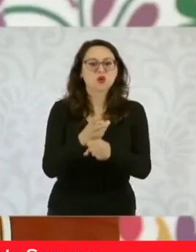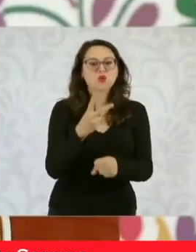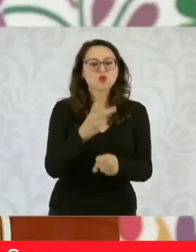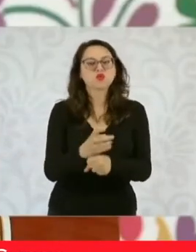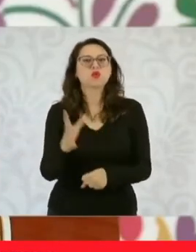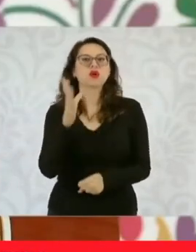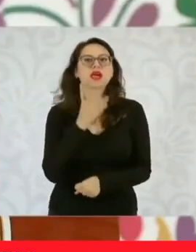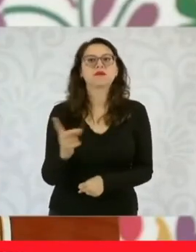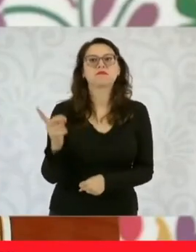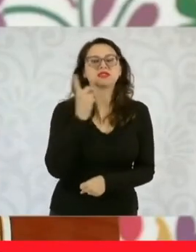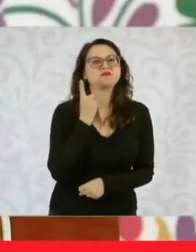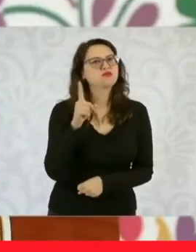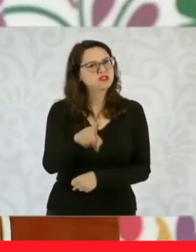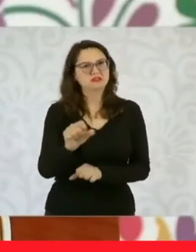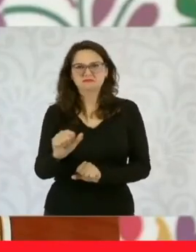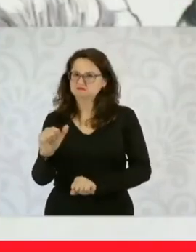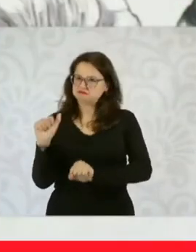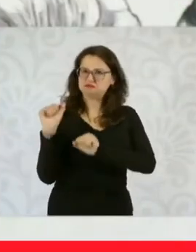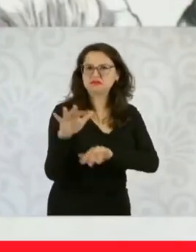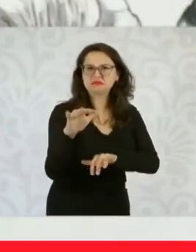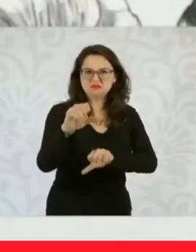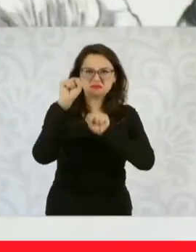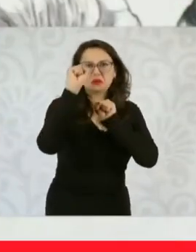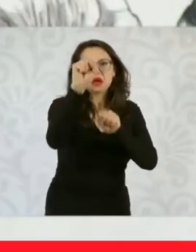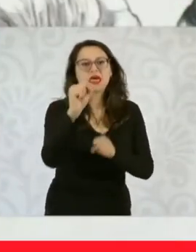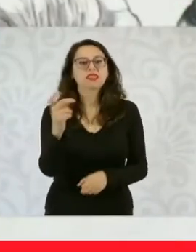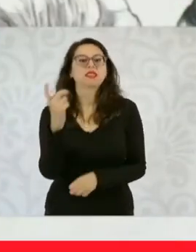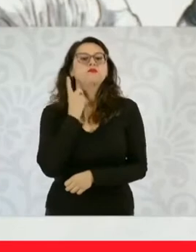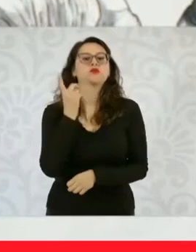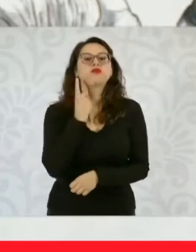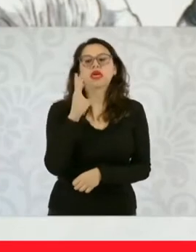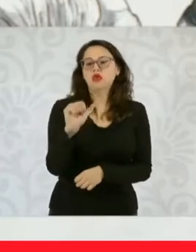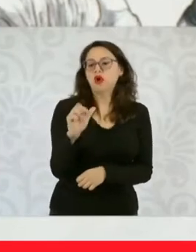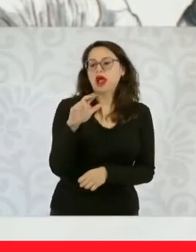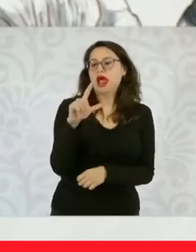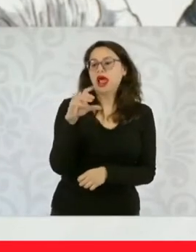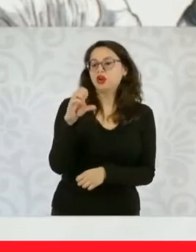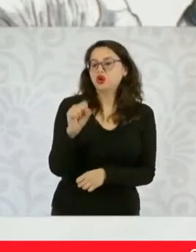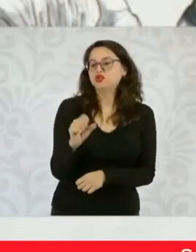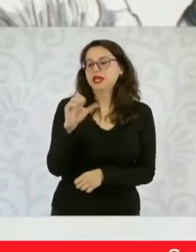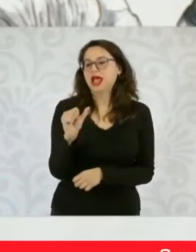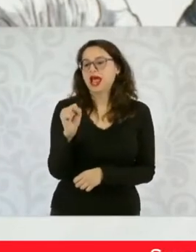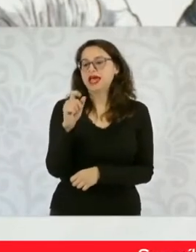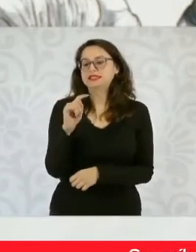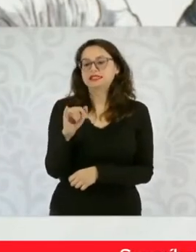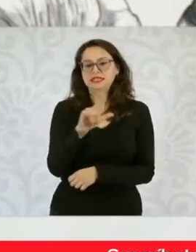recuerdo con el hoy diputado Carlos Castillo que caminando